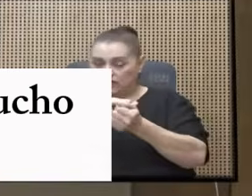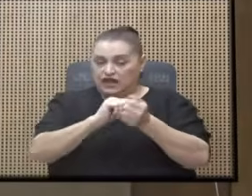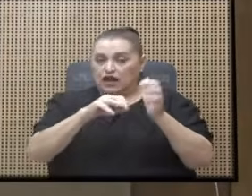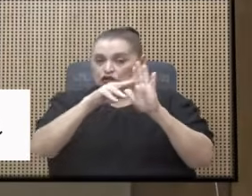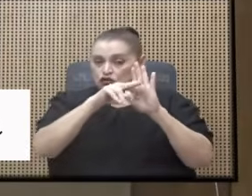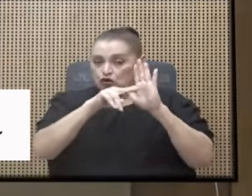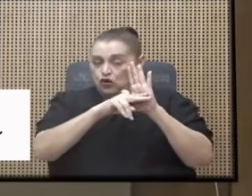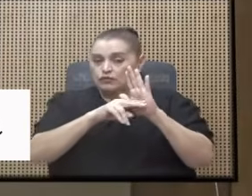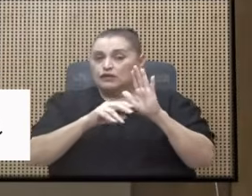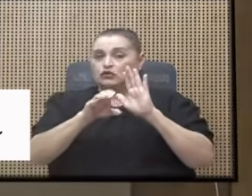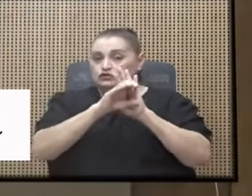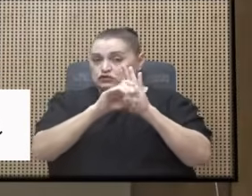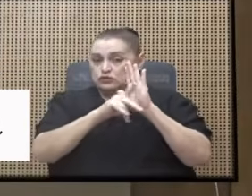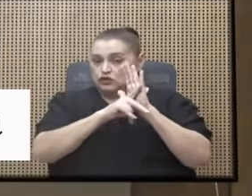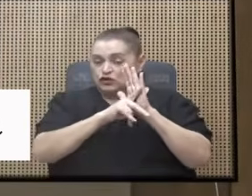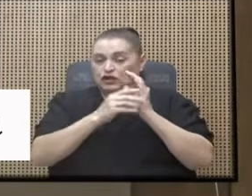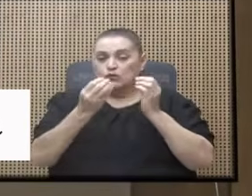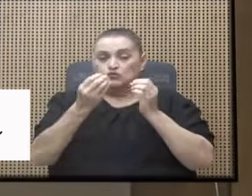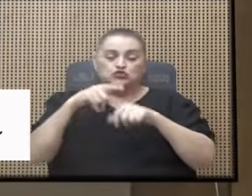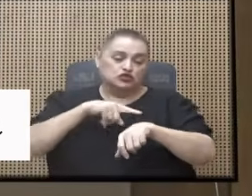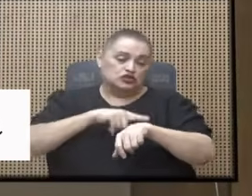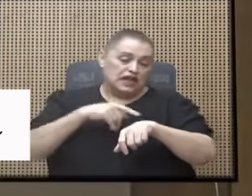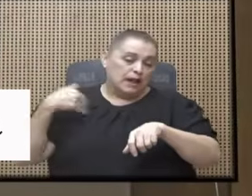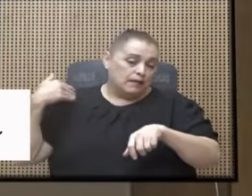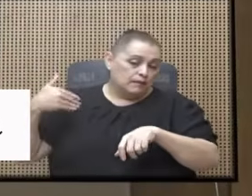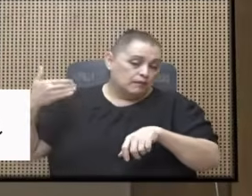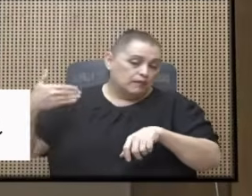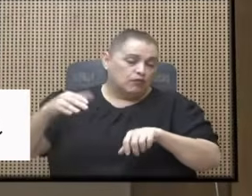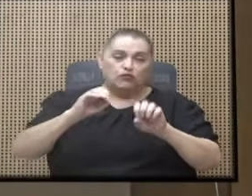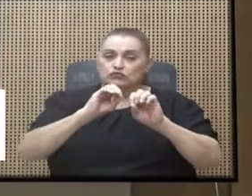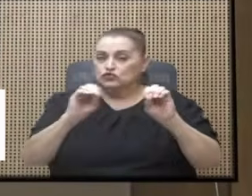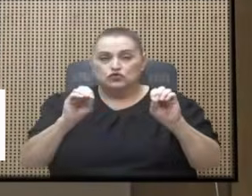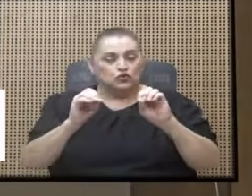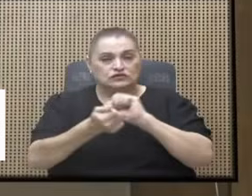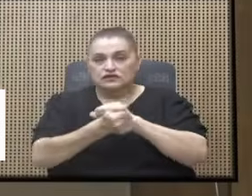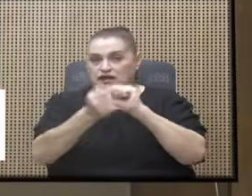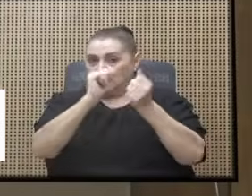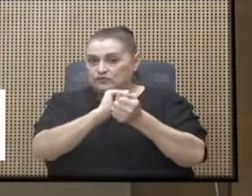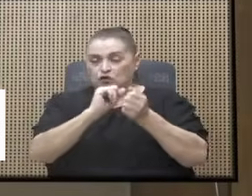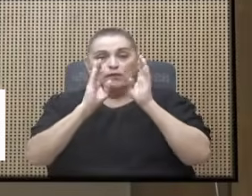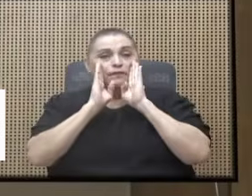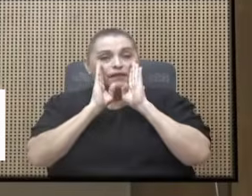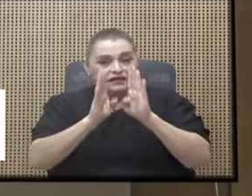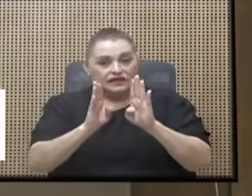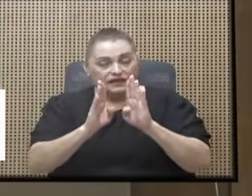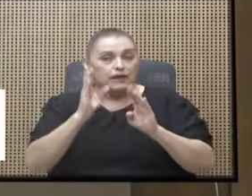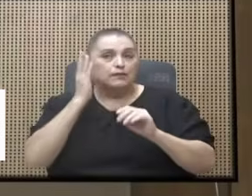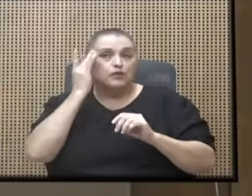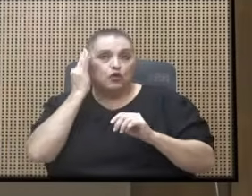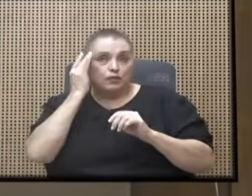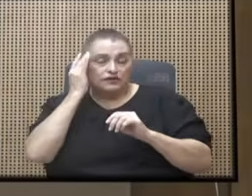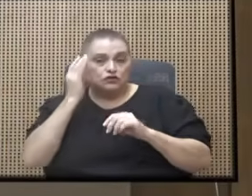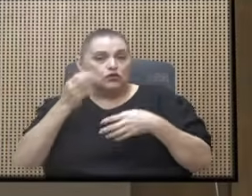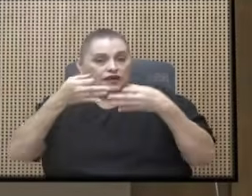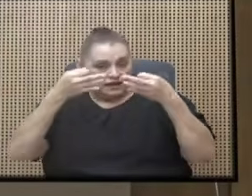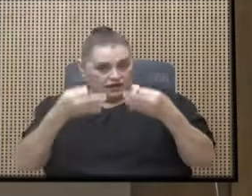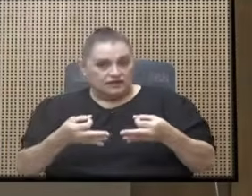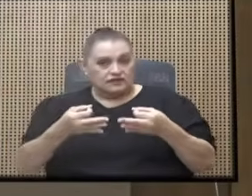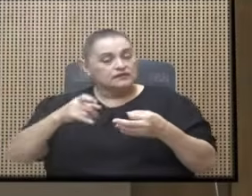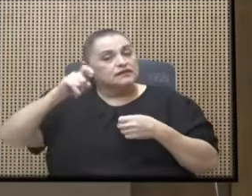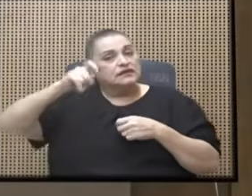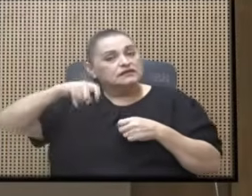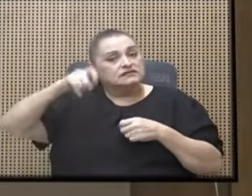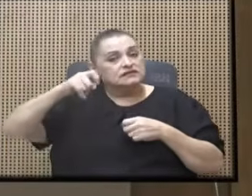mucho tiempo no fue tocada, no fue modificada, para atender una preocupación legítima y necesaria